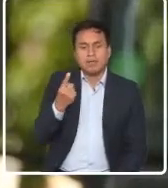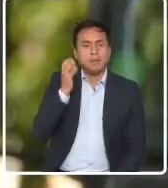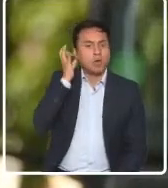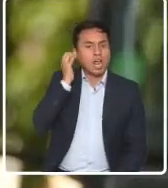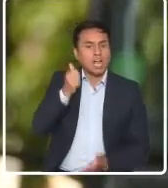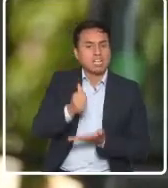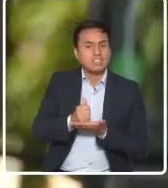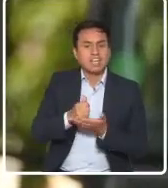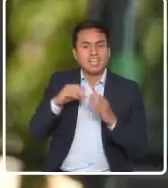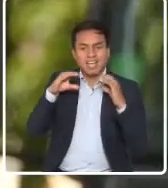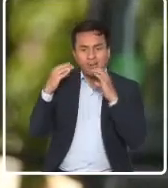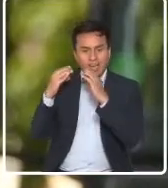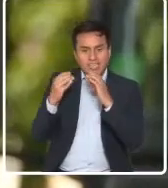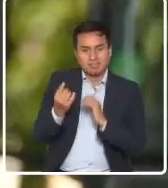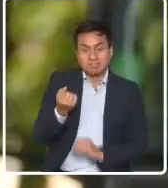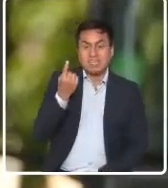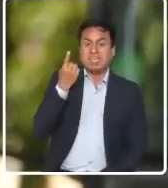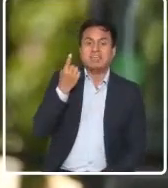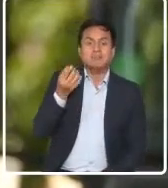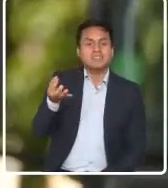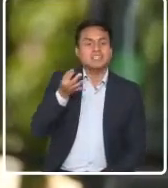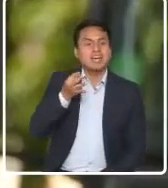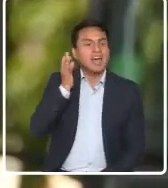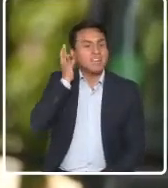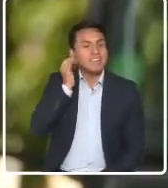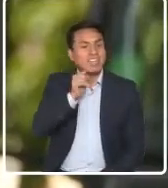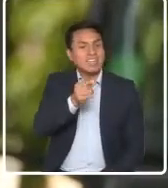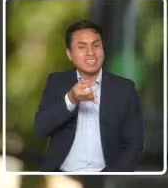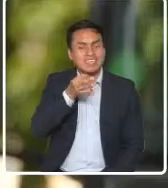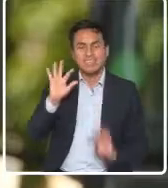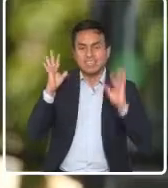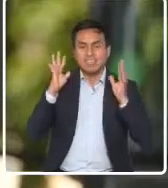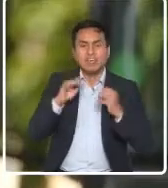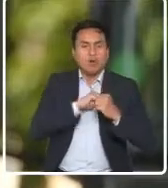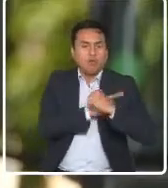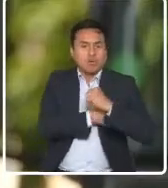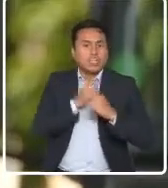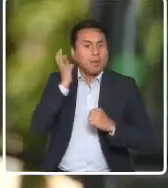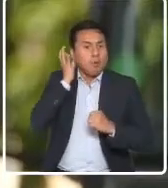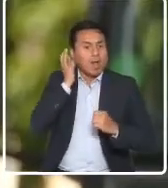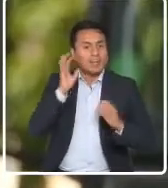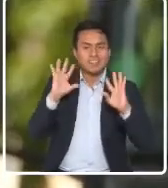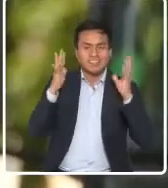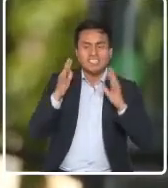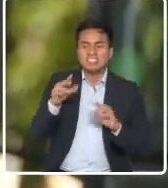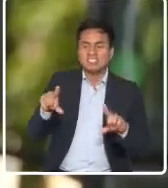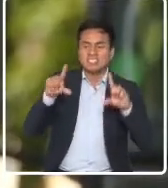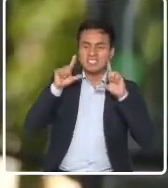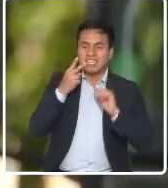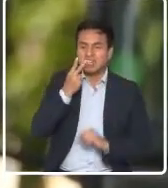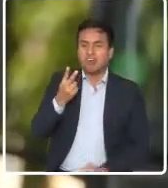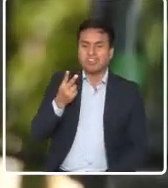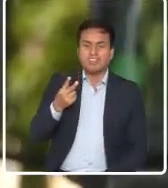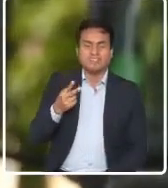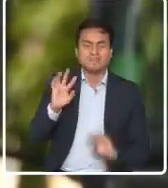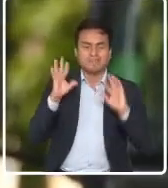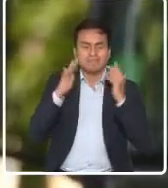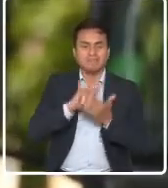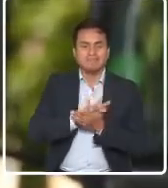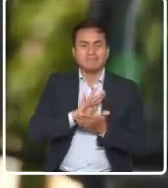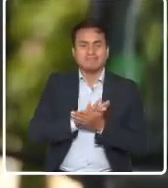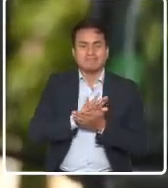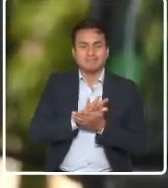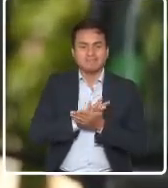mujer alcaldesa de Cauquenes, además, como decía una vecina ahí, fuerza de mujeres, se nota.